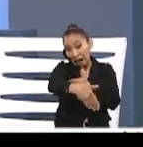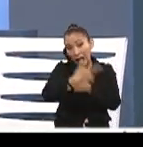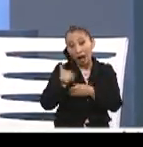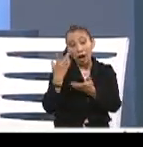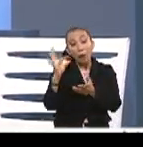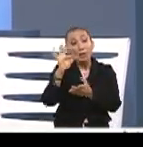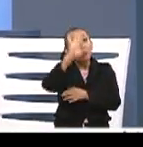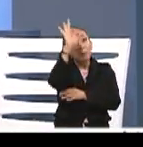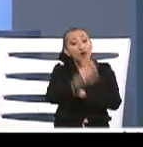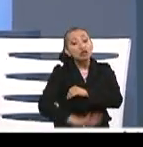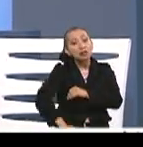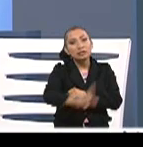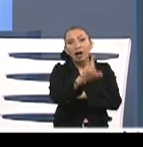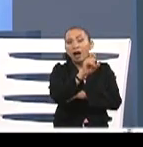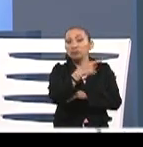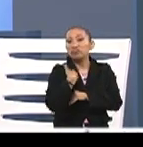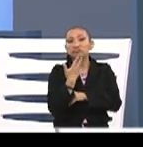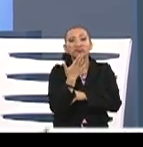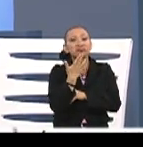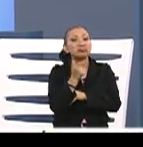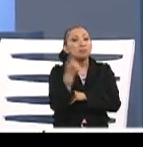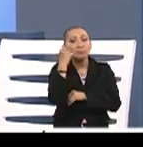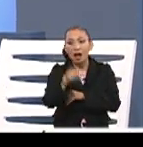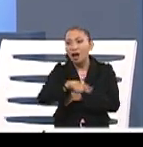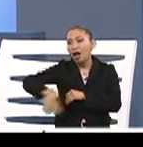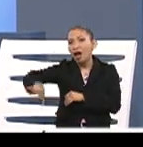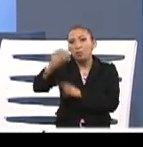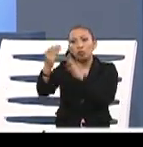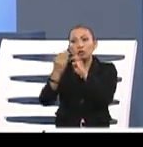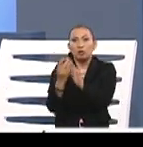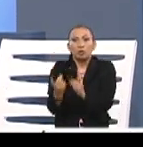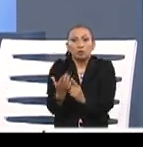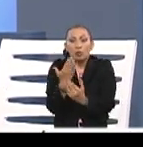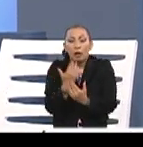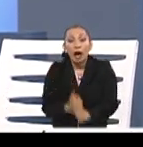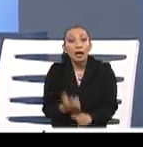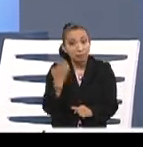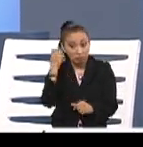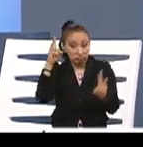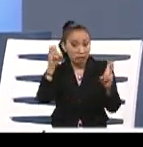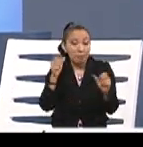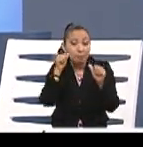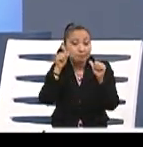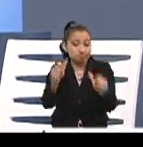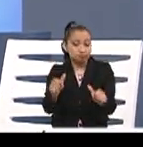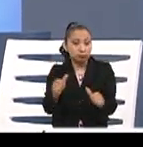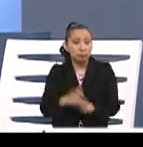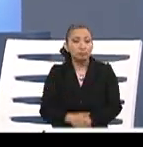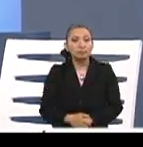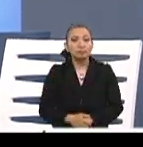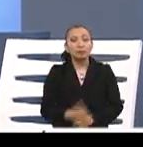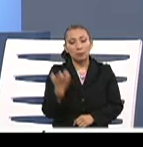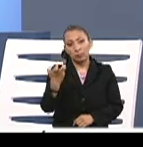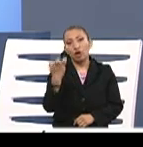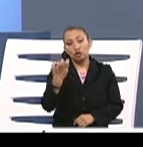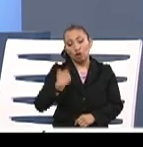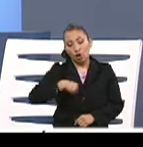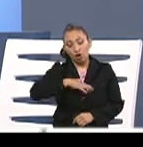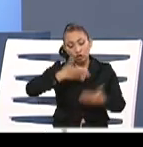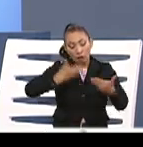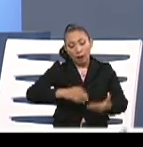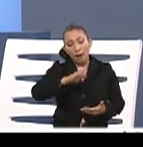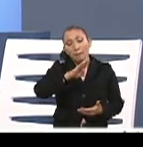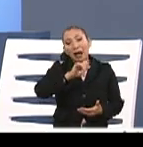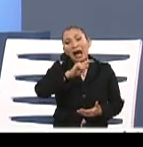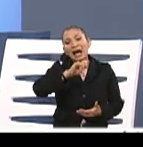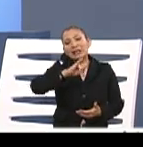faltará el 40% del agua a suministrar a nivel global. Entonces, pues es un tema que necesita atención. Es por eso que nosotros en